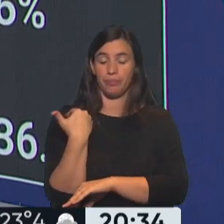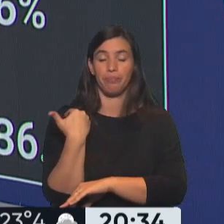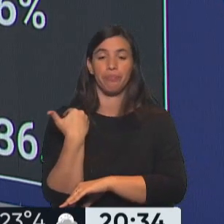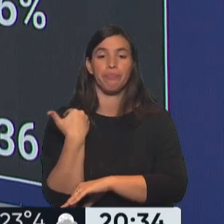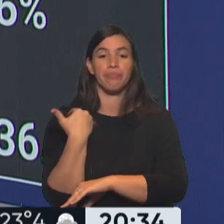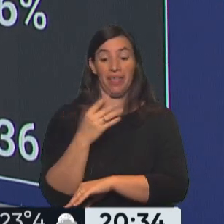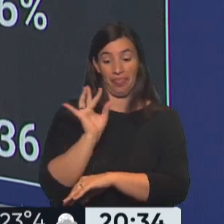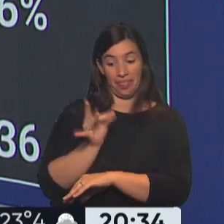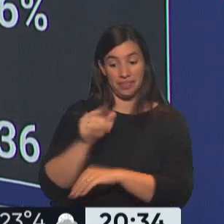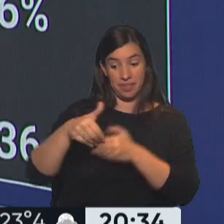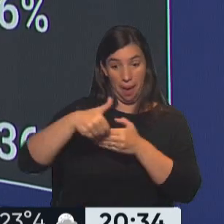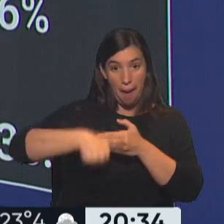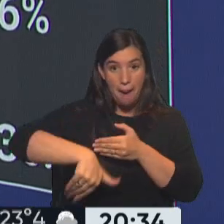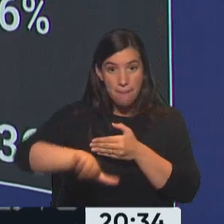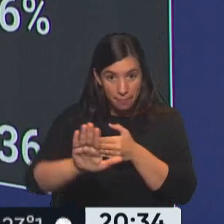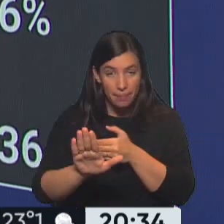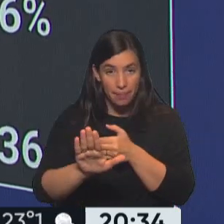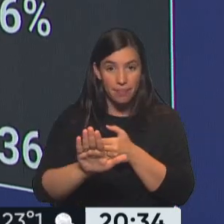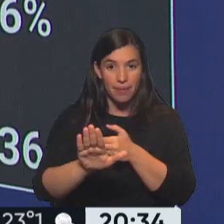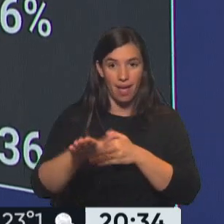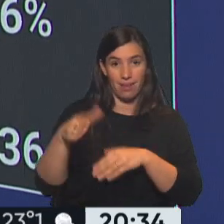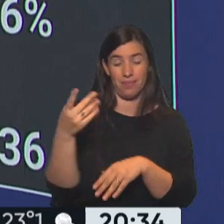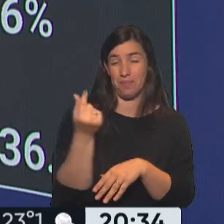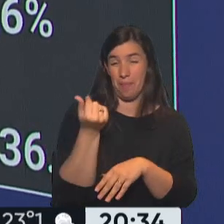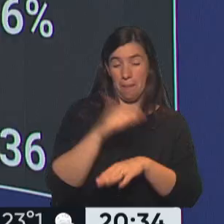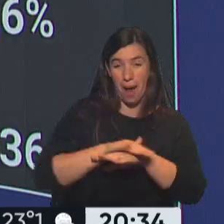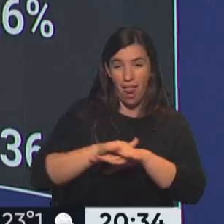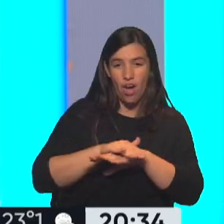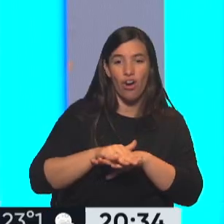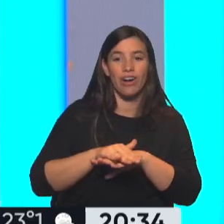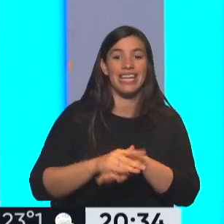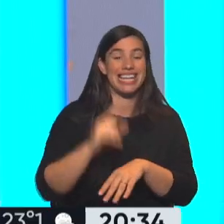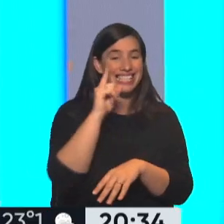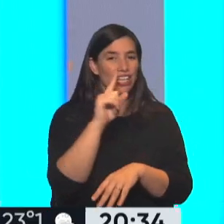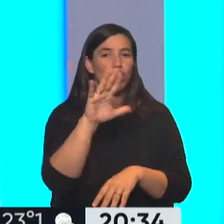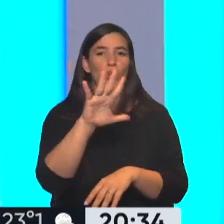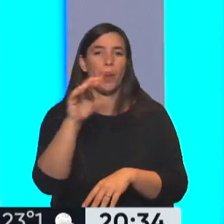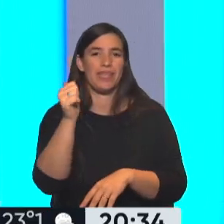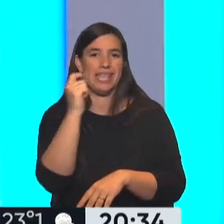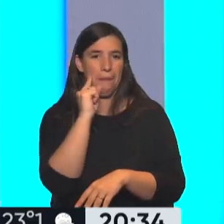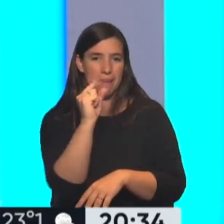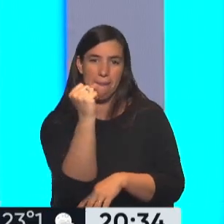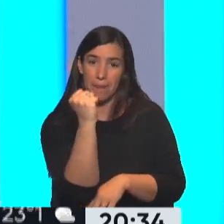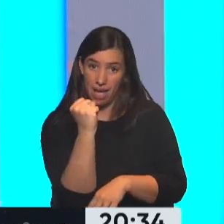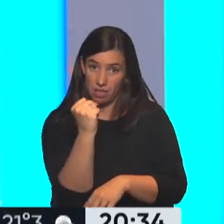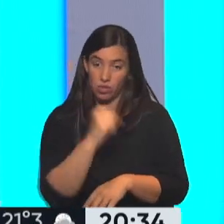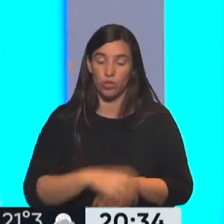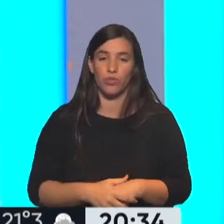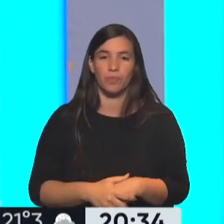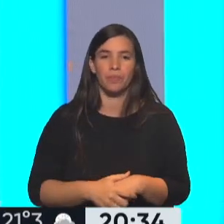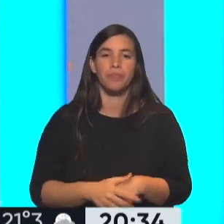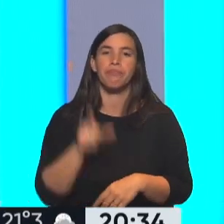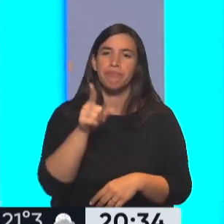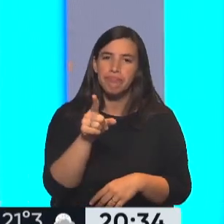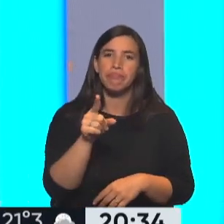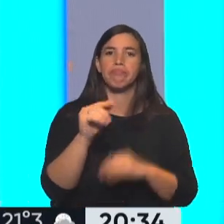de diciembre el valor del salario mínimo vital y móvil iba a ser de 156.000 pesos, un valor que estuvo